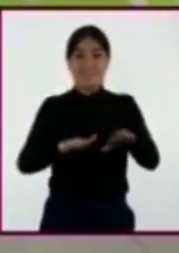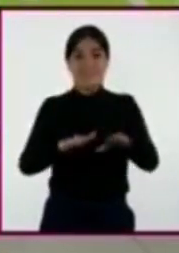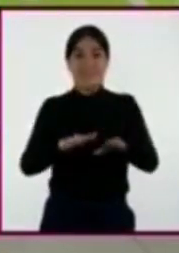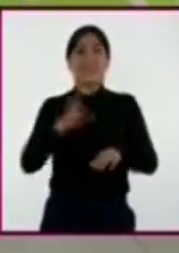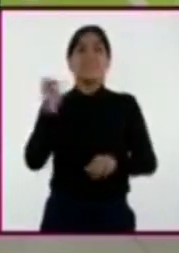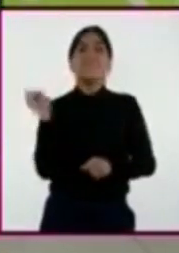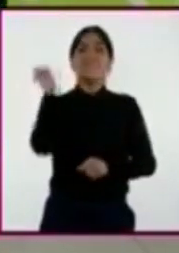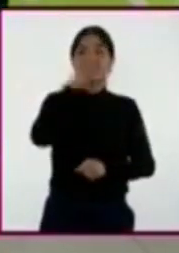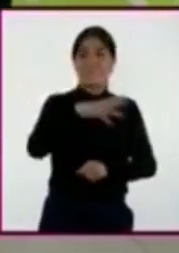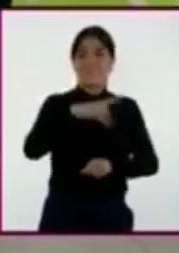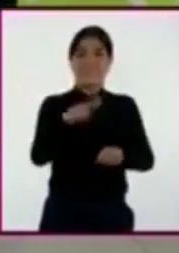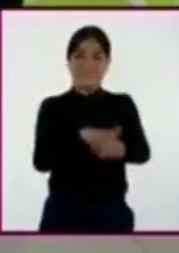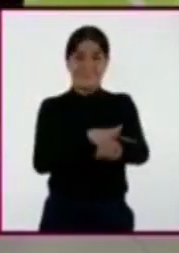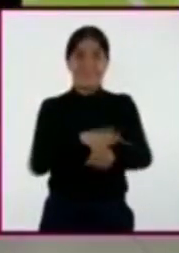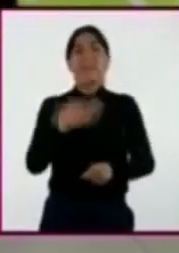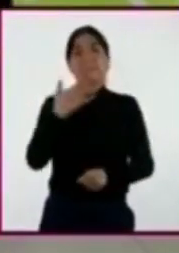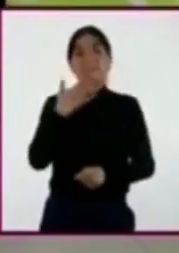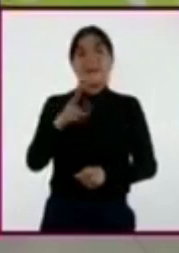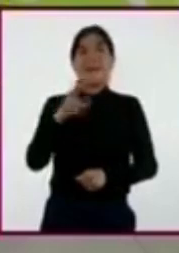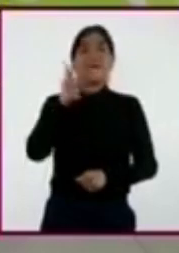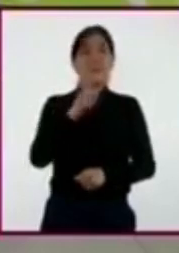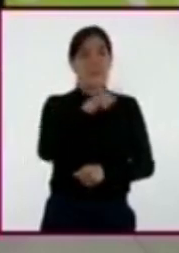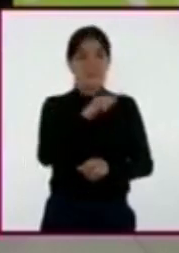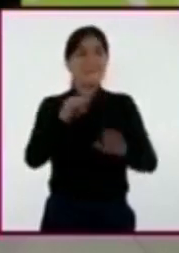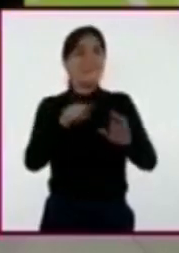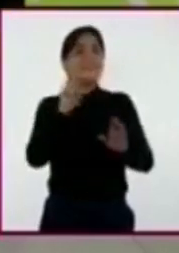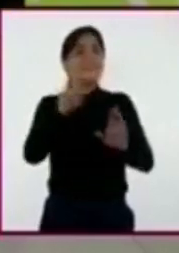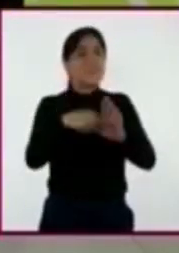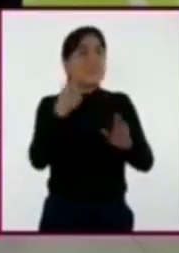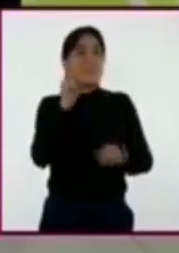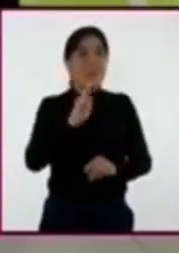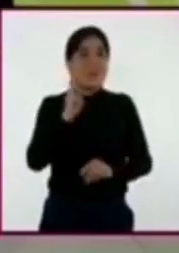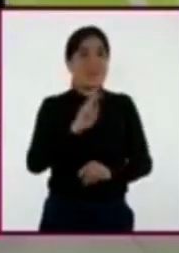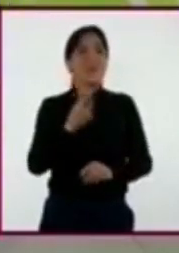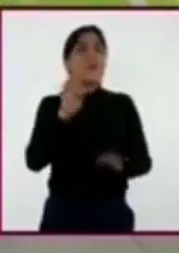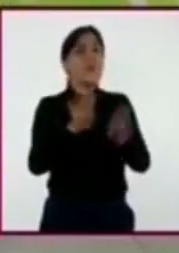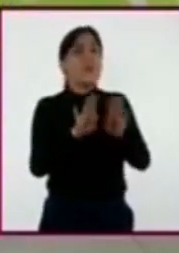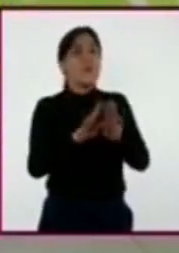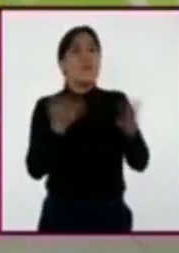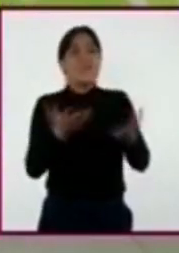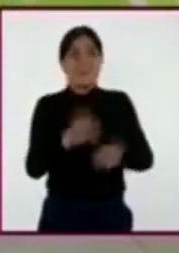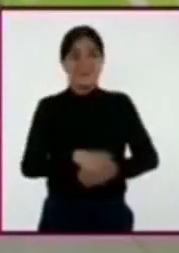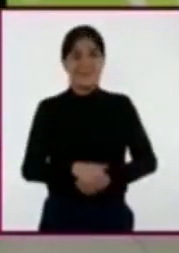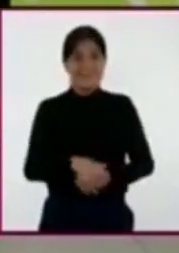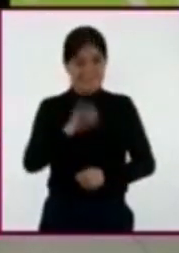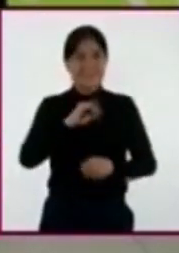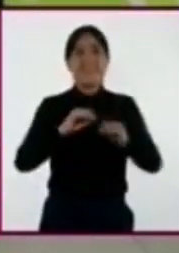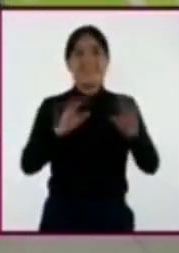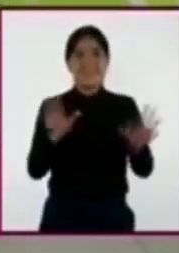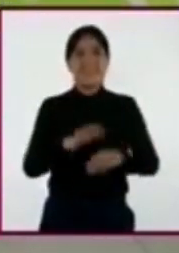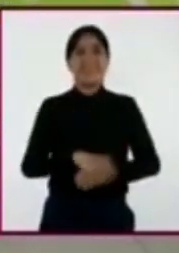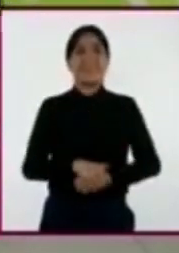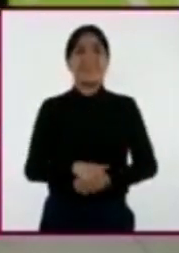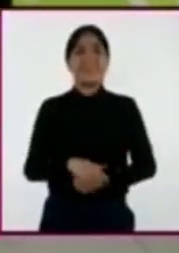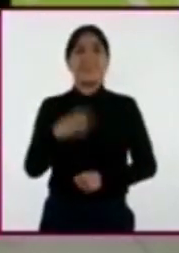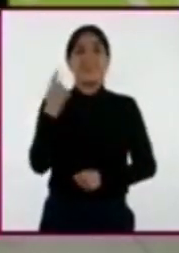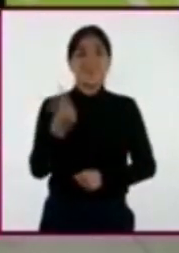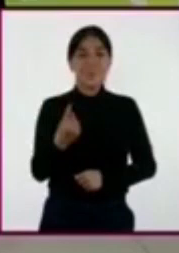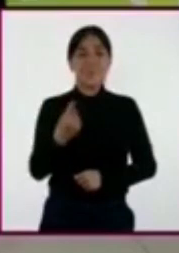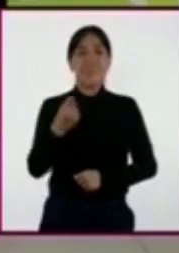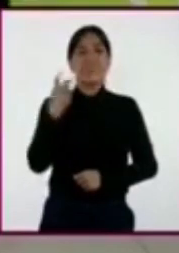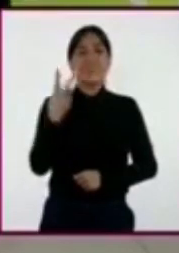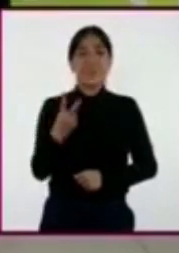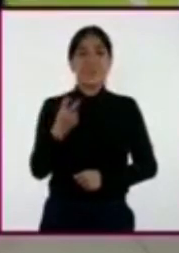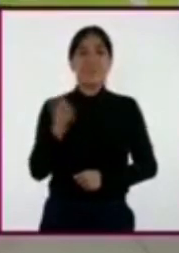lanzamos el calcetín. Me parece bien. ¿Lo puedes marcar una vez para que podamos verlo, por favor, Juan Claro Carlos? Que sí. Es 1,